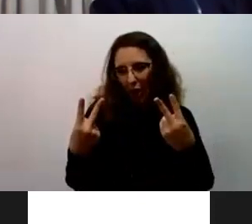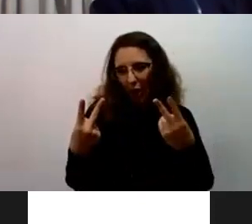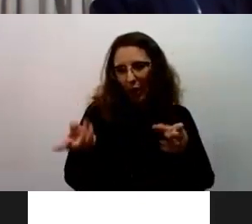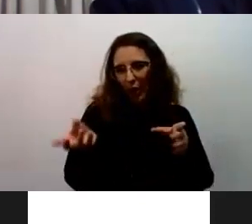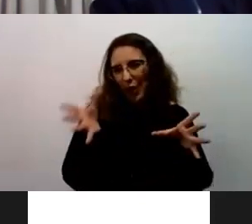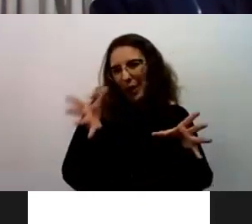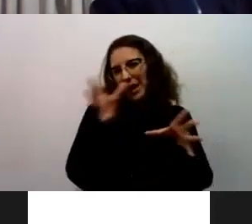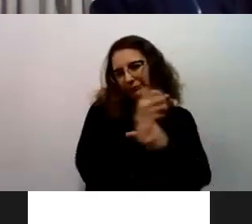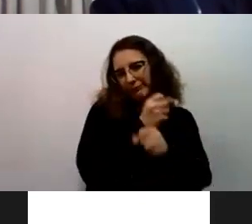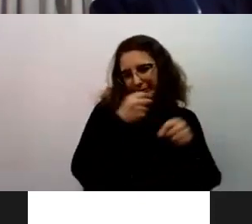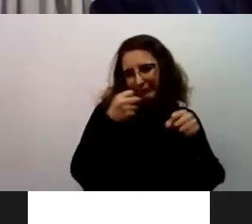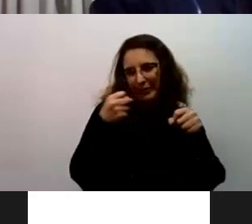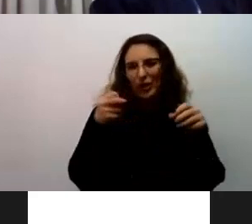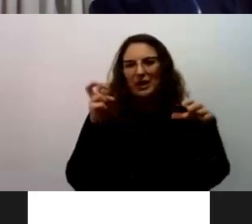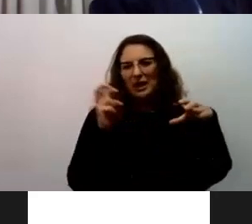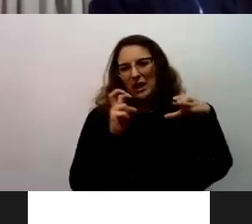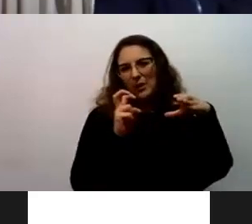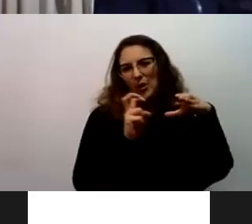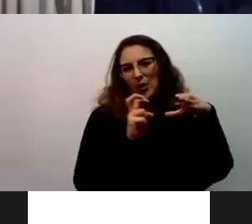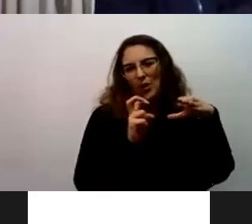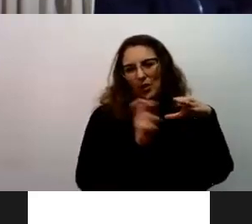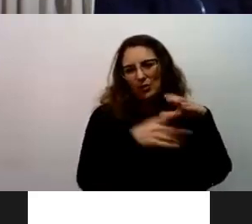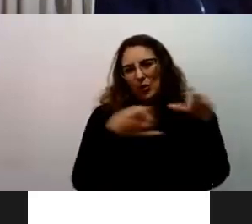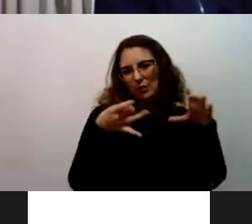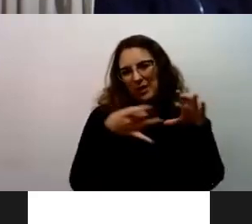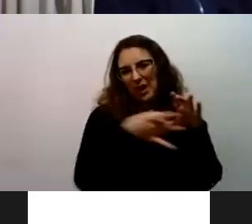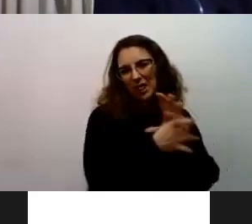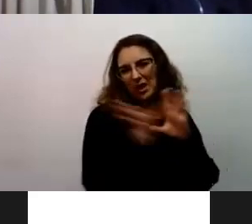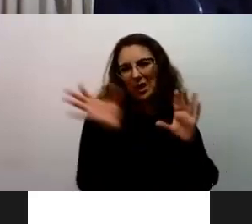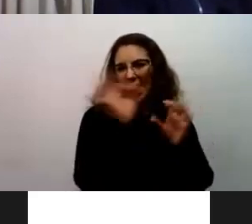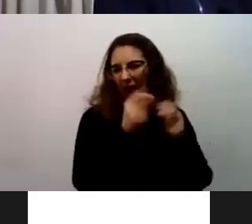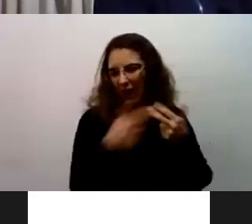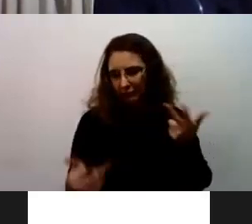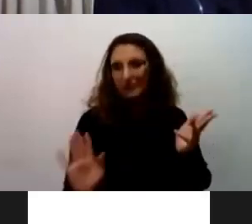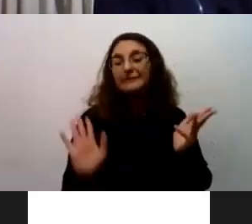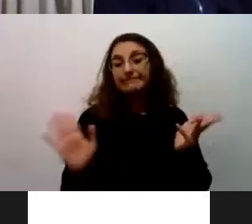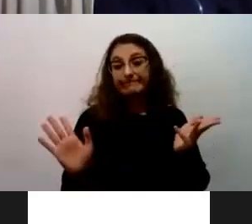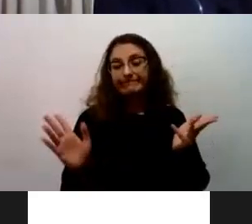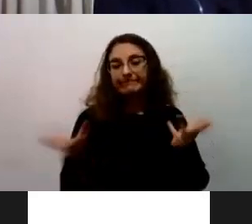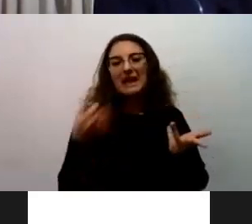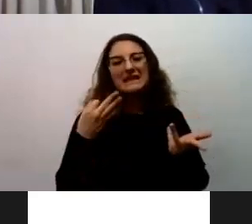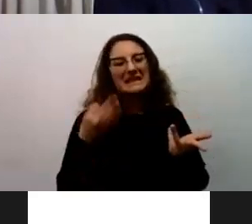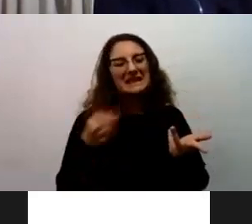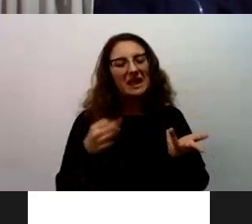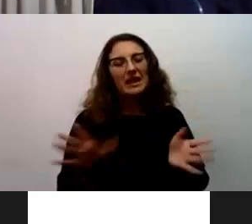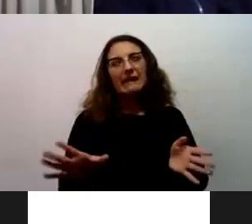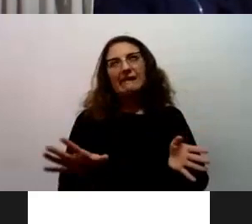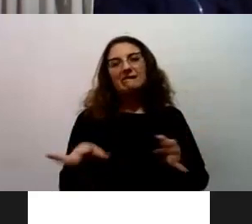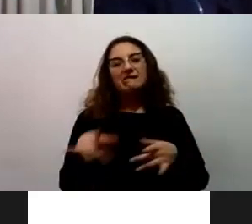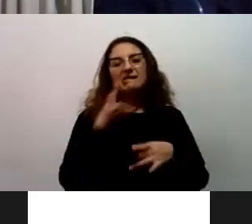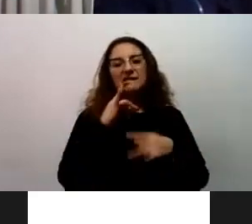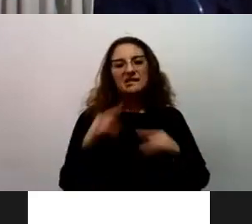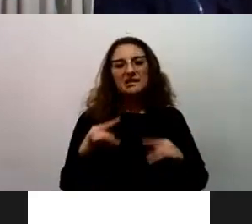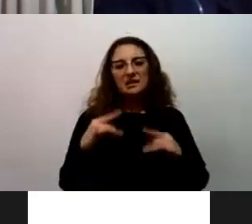y que no tiene que trasladarse en silla de ruedas, sabemos la incomodidad que surge al ingresar a un